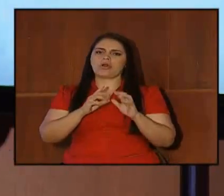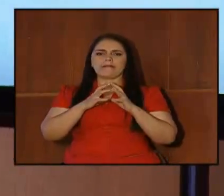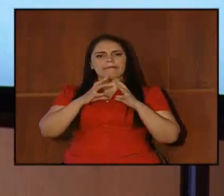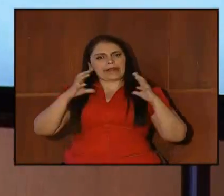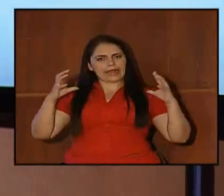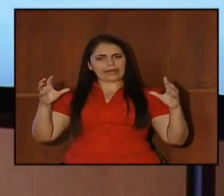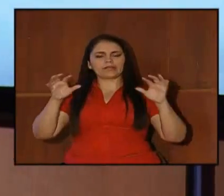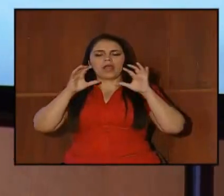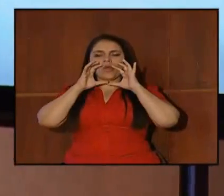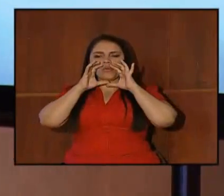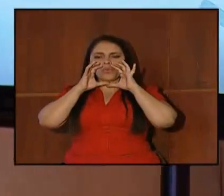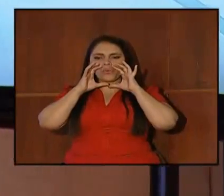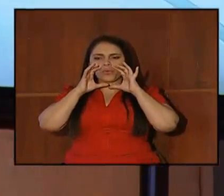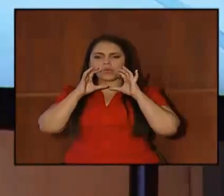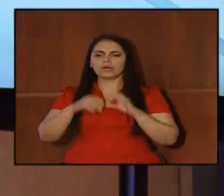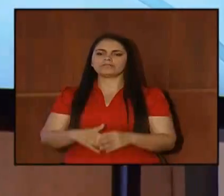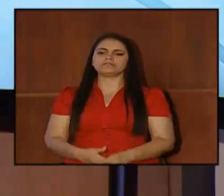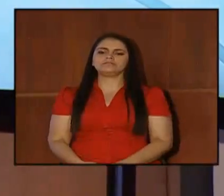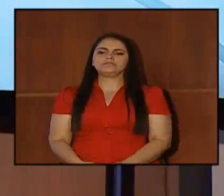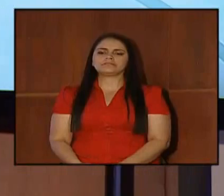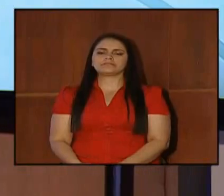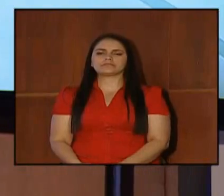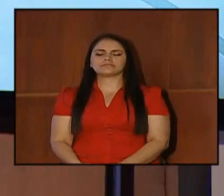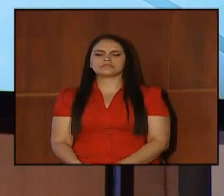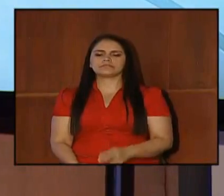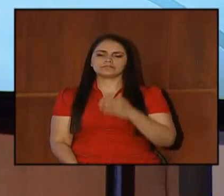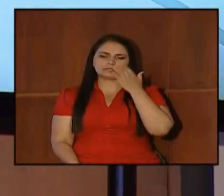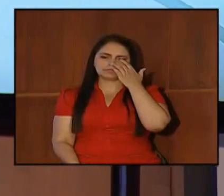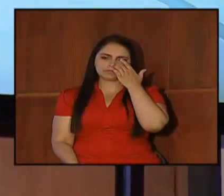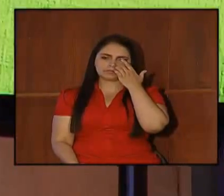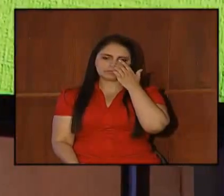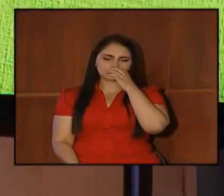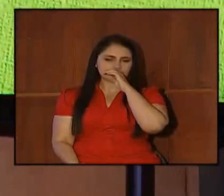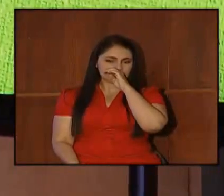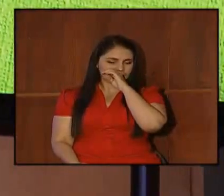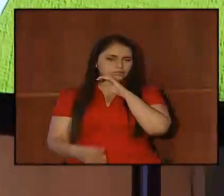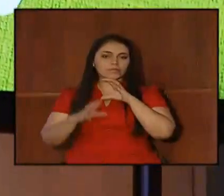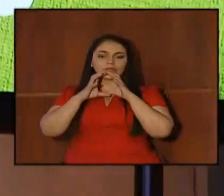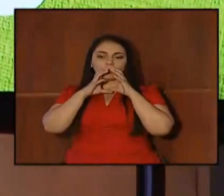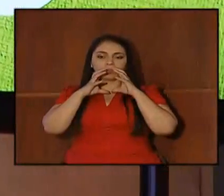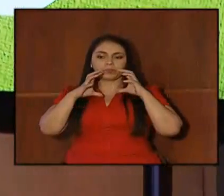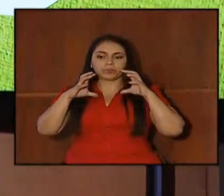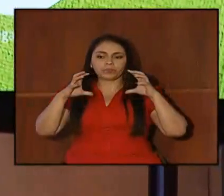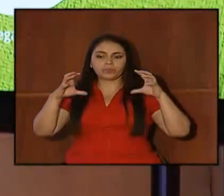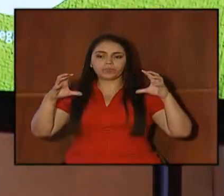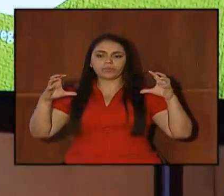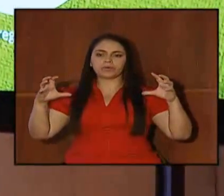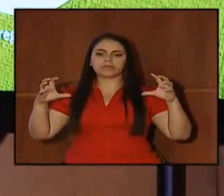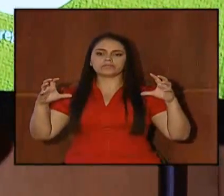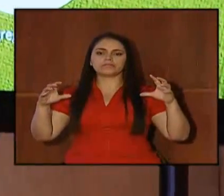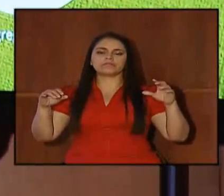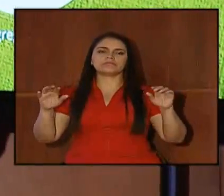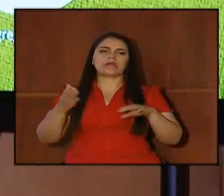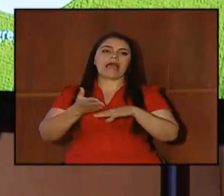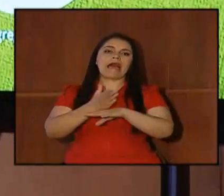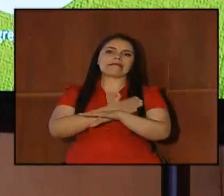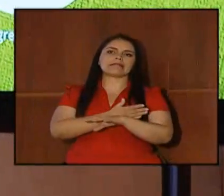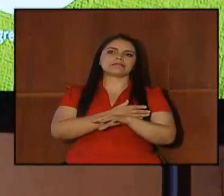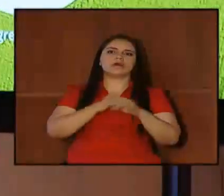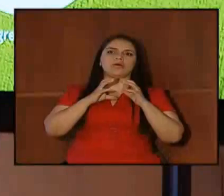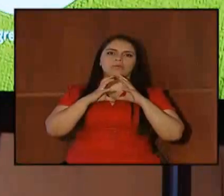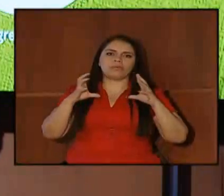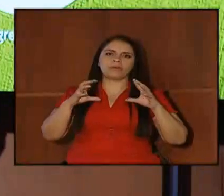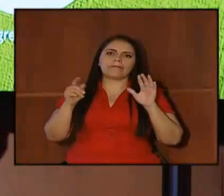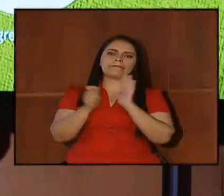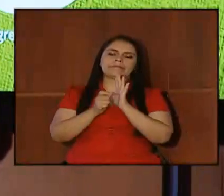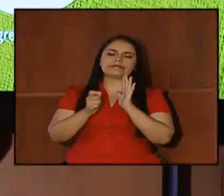¿Sí? Tiene que ser una bomba de las grandes y de las bombas que ya se hayan inflado por ahí 3 o 4 veces. ¿Para qué?